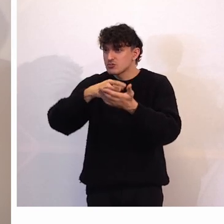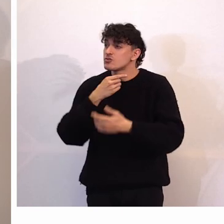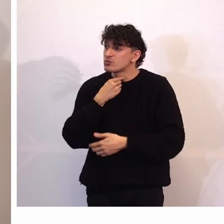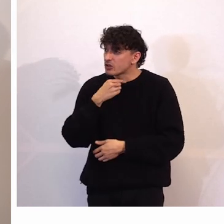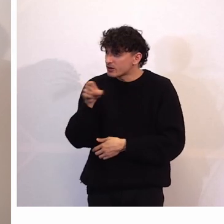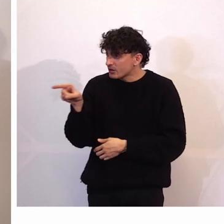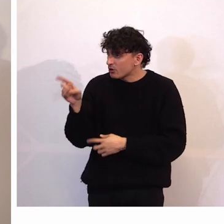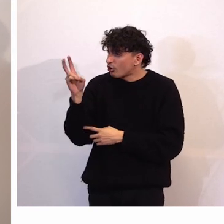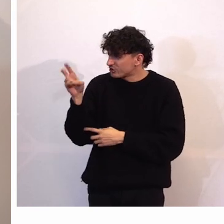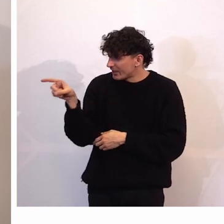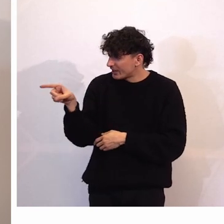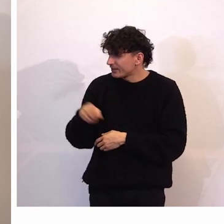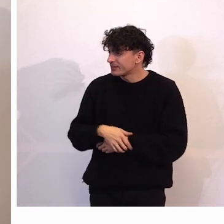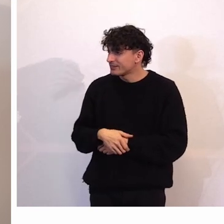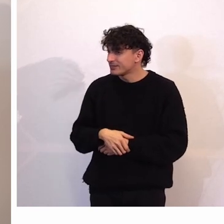contesta.